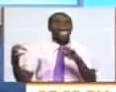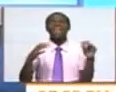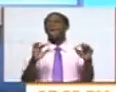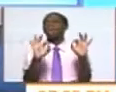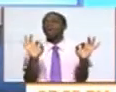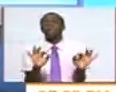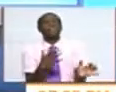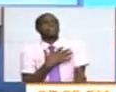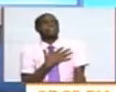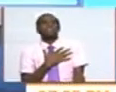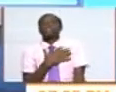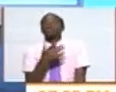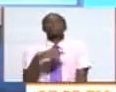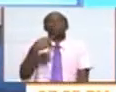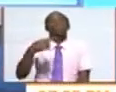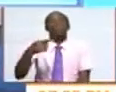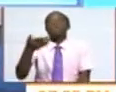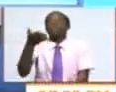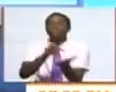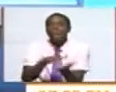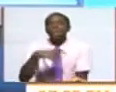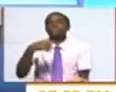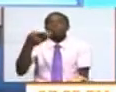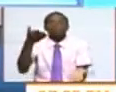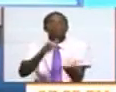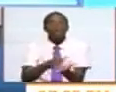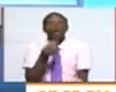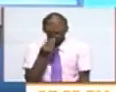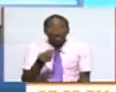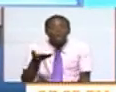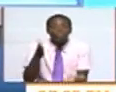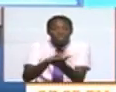día debe morir un venezolano y si es joven, aún mejor.